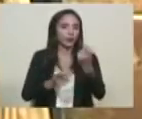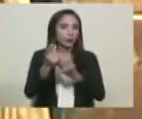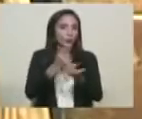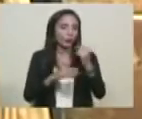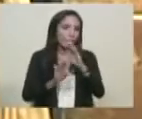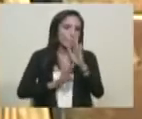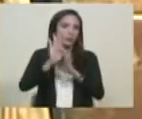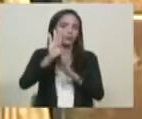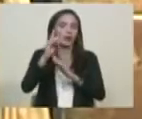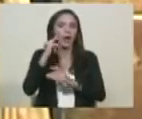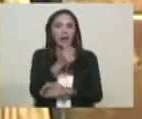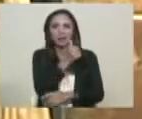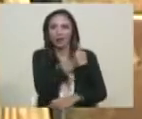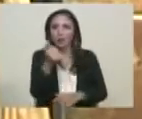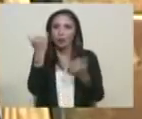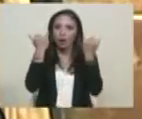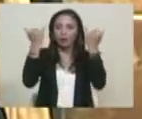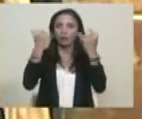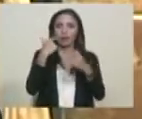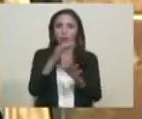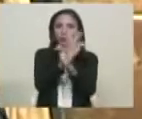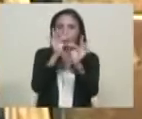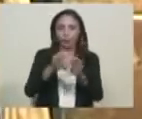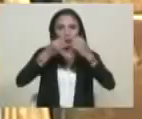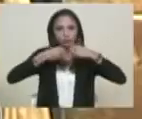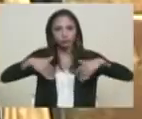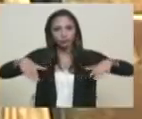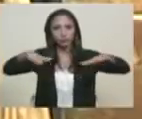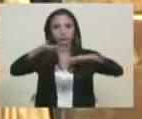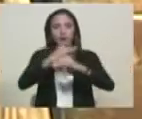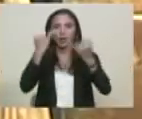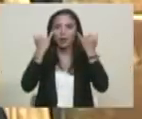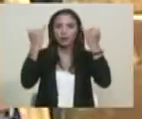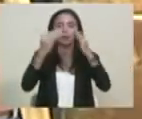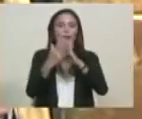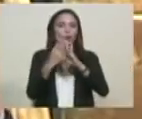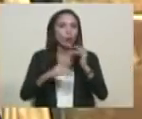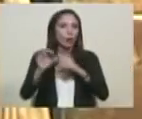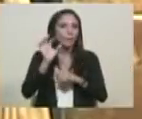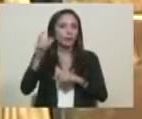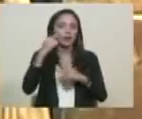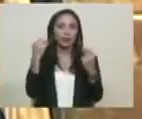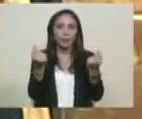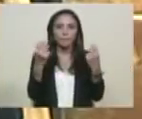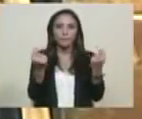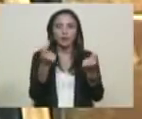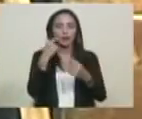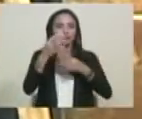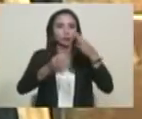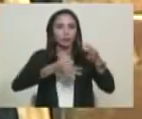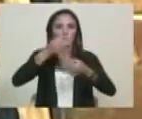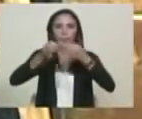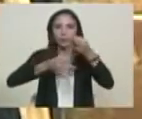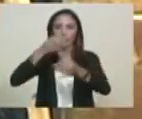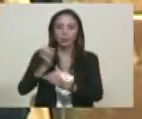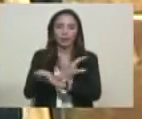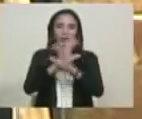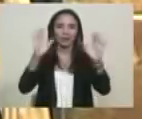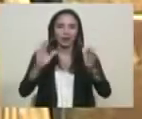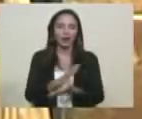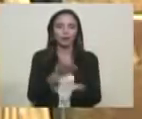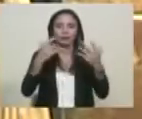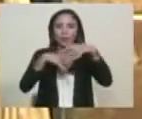de cada una de las acciones que estamos desplegando. Todo el país está pendiente. Hay que explicarla en